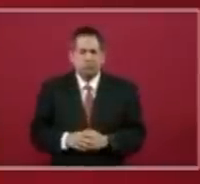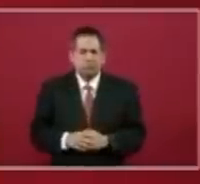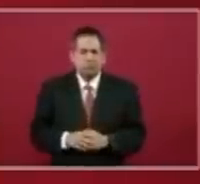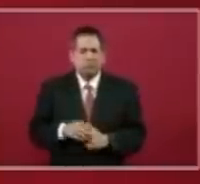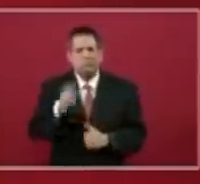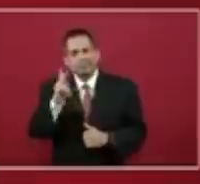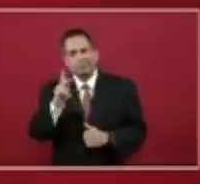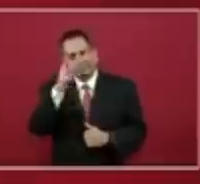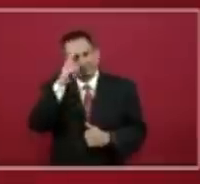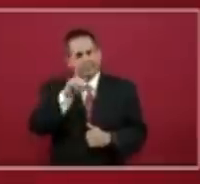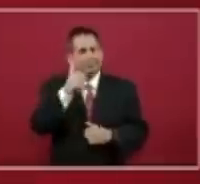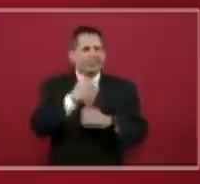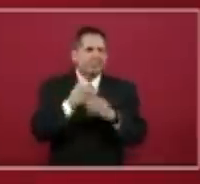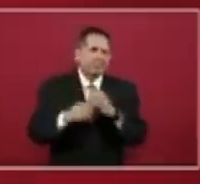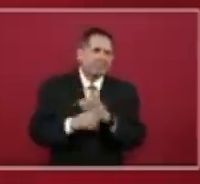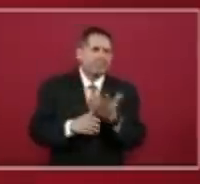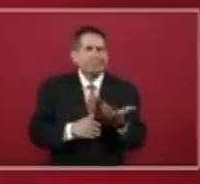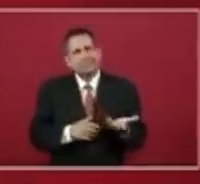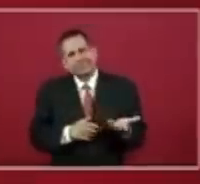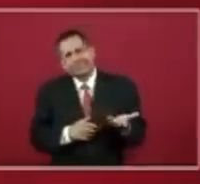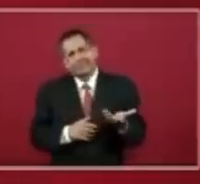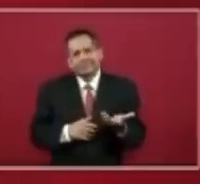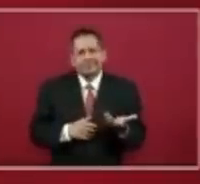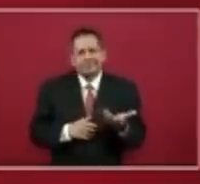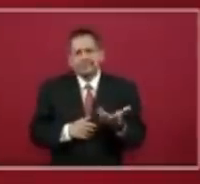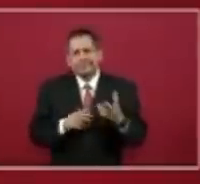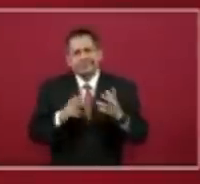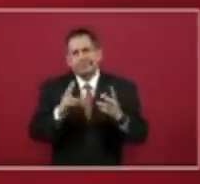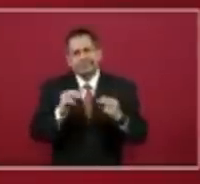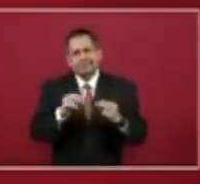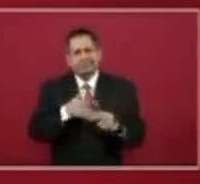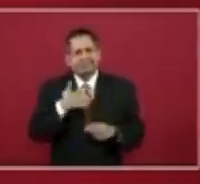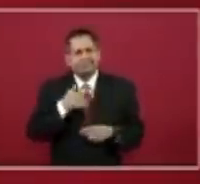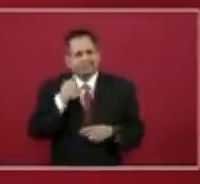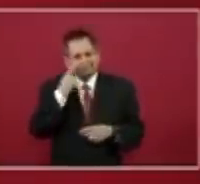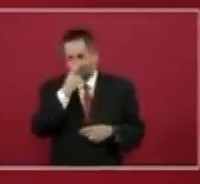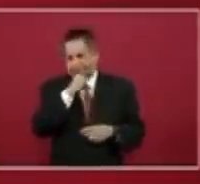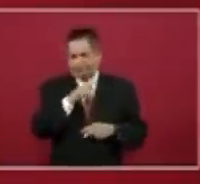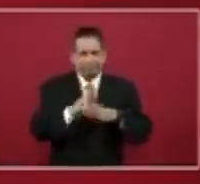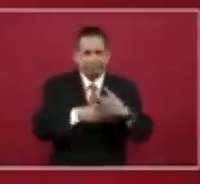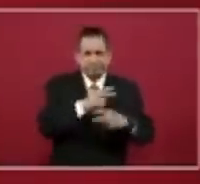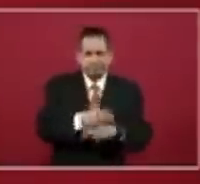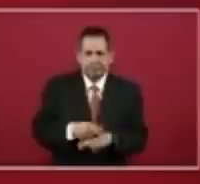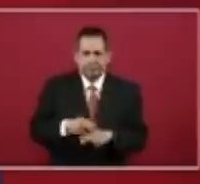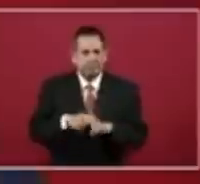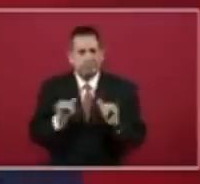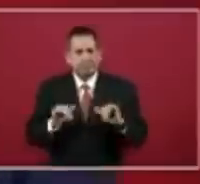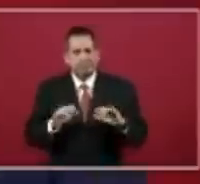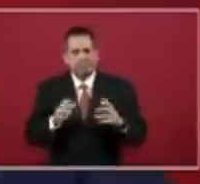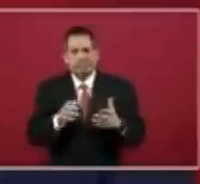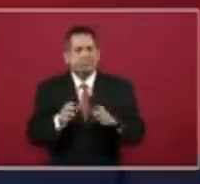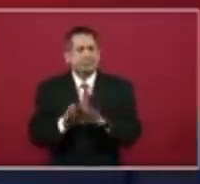Pero para otras cosas, no tanto. Ni siquiera para